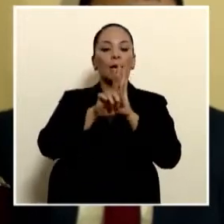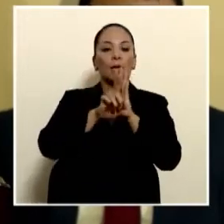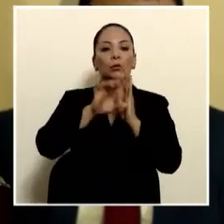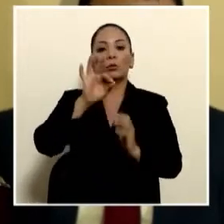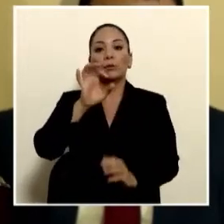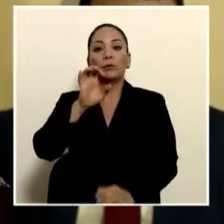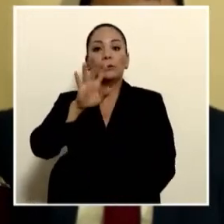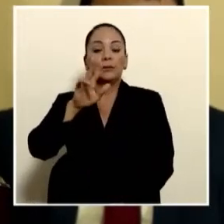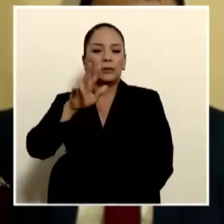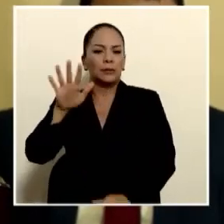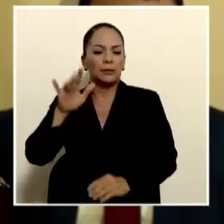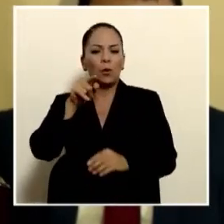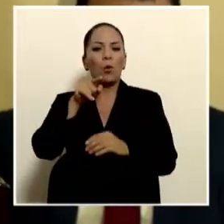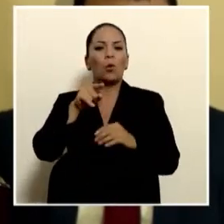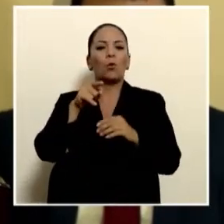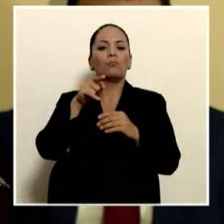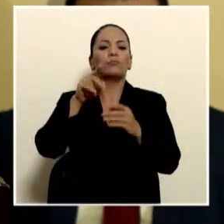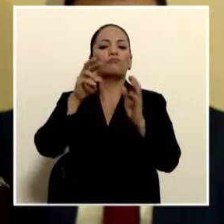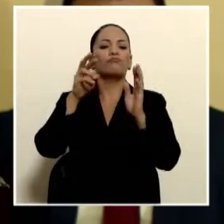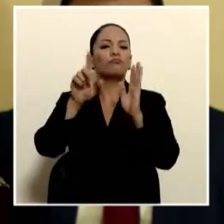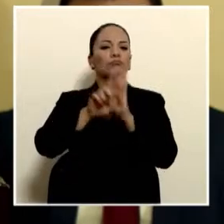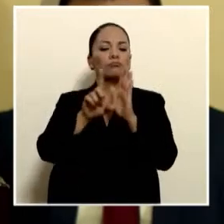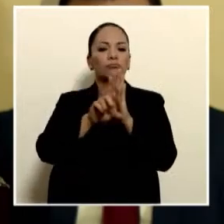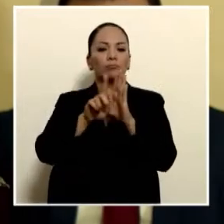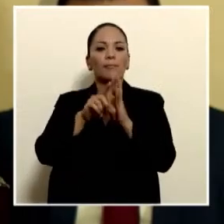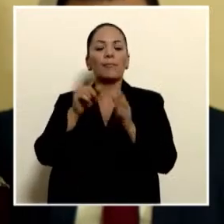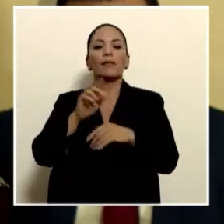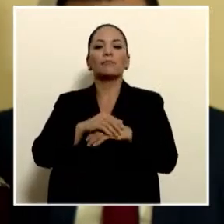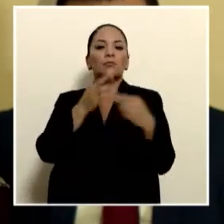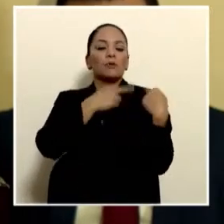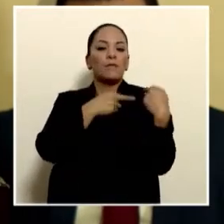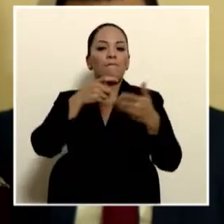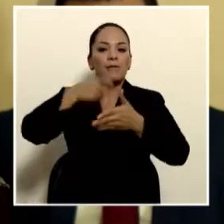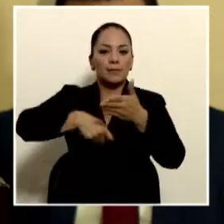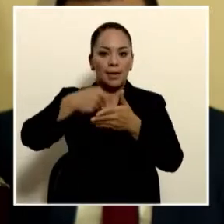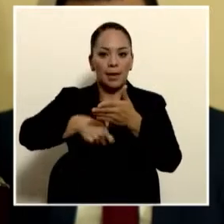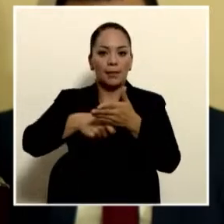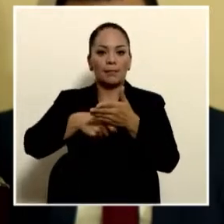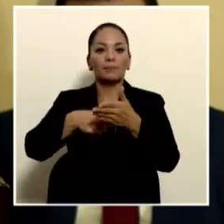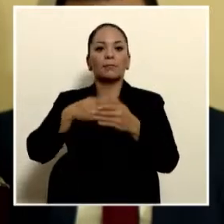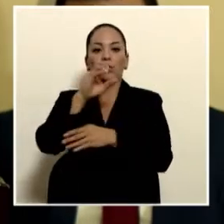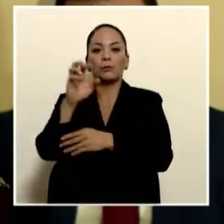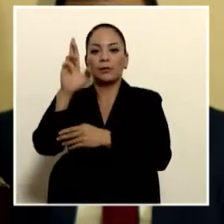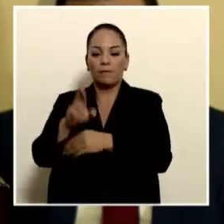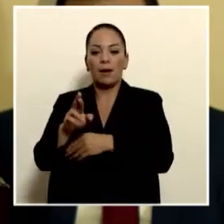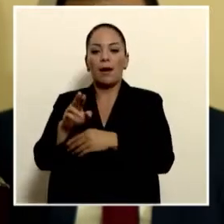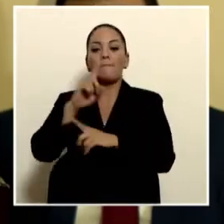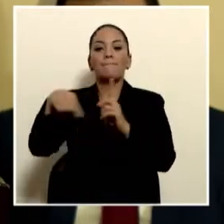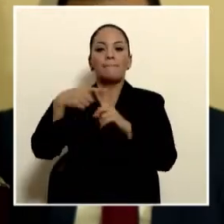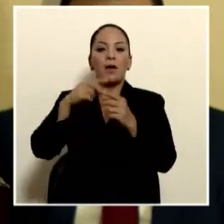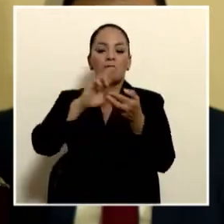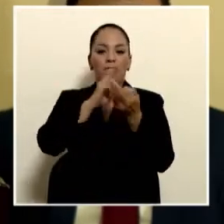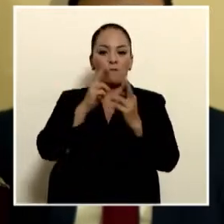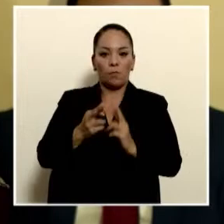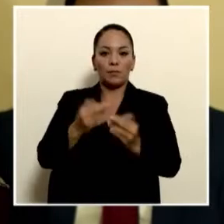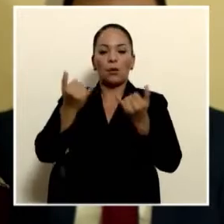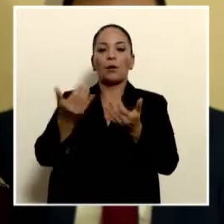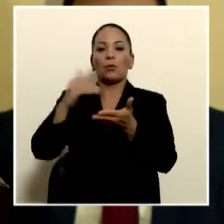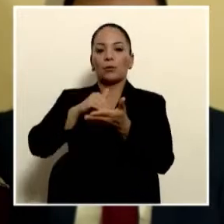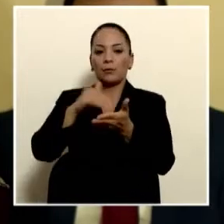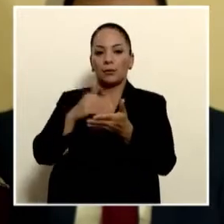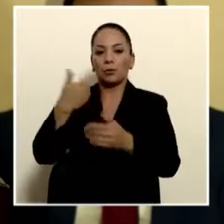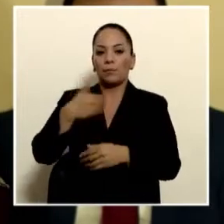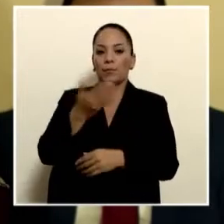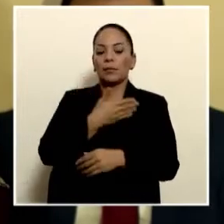9.635, denominada Responsabilidad Fiscal de la República, del 9 de abril del 2019 y sus reformas. Y para esos efectos, nuevamente solicito al